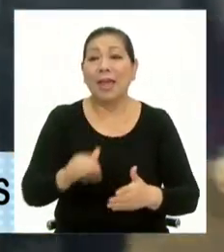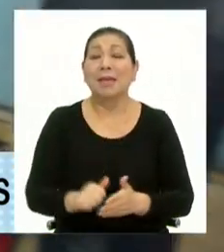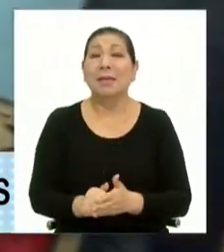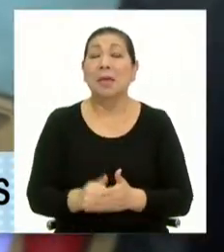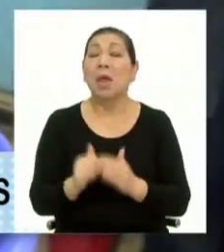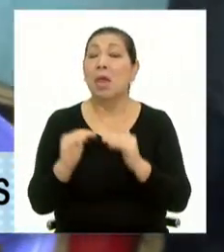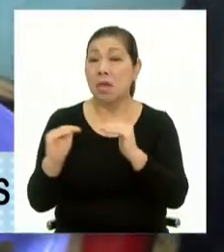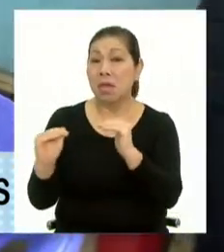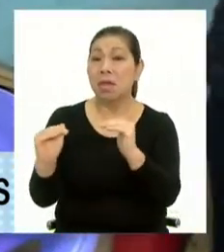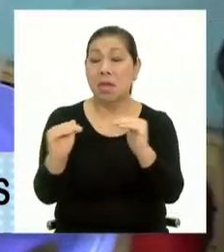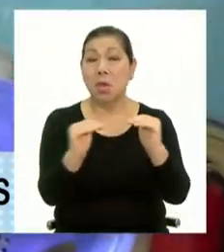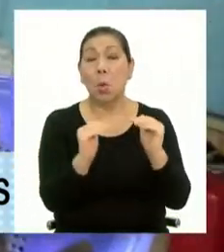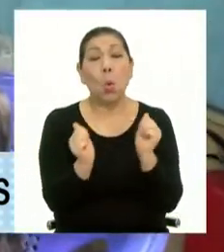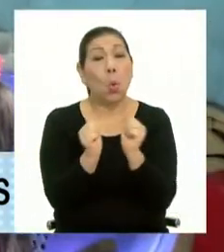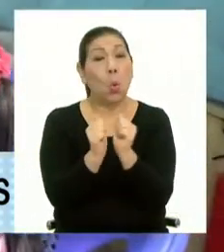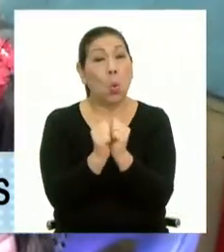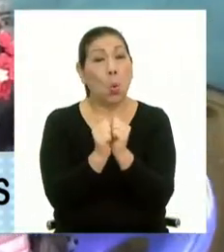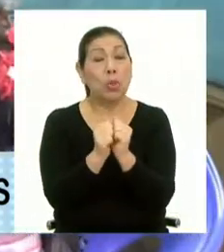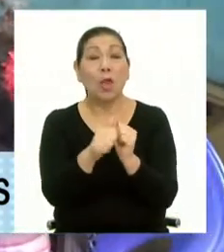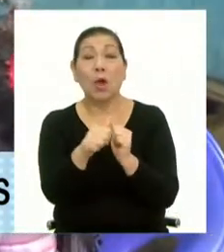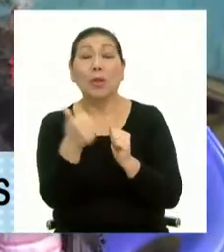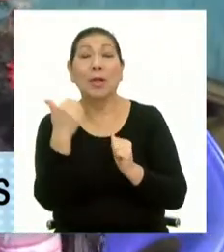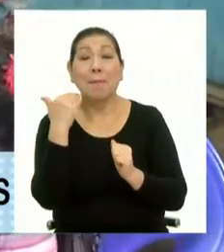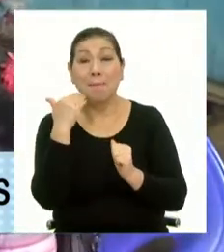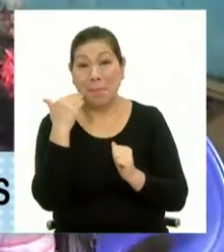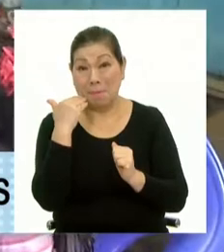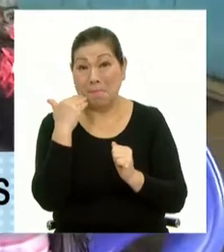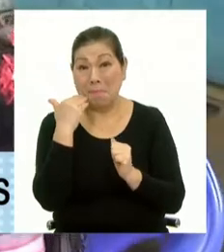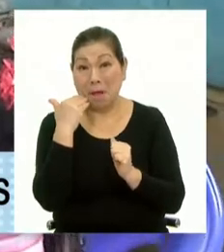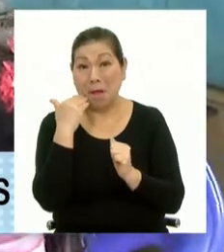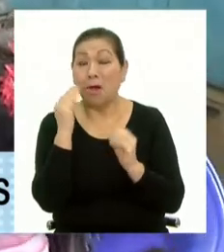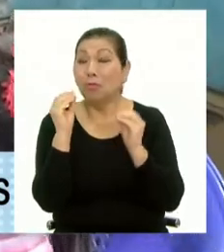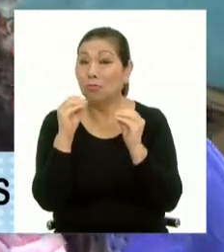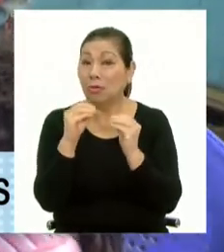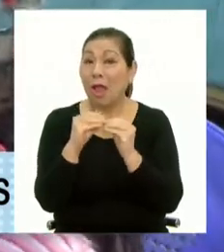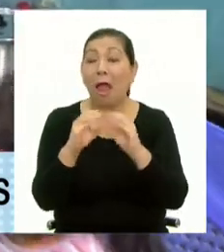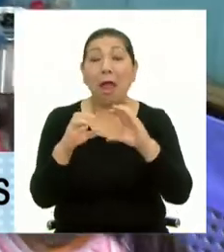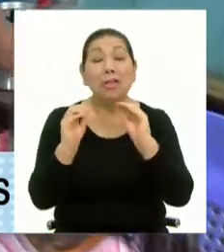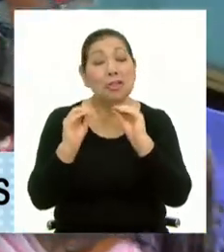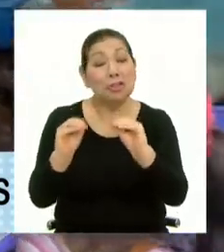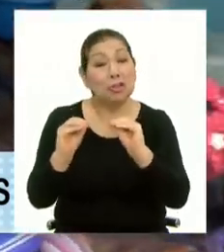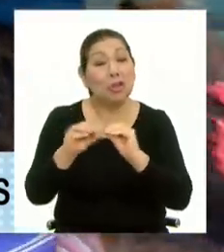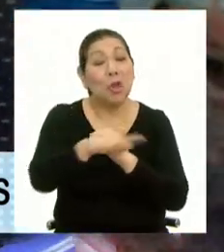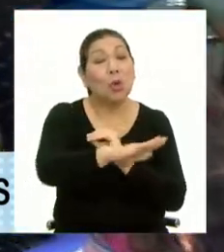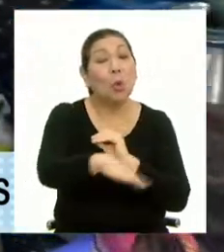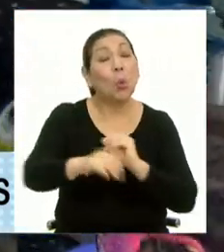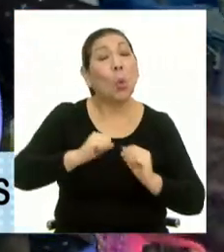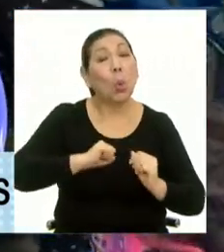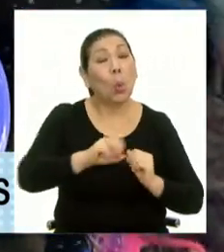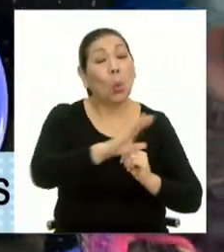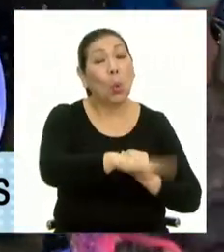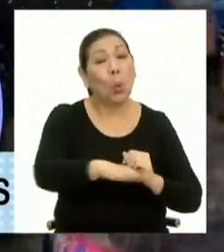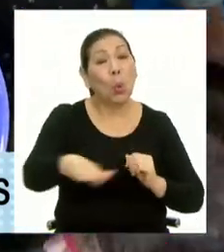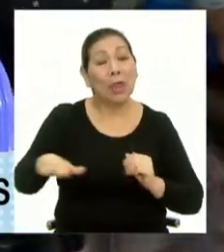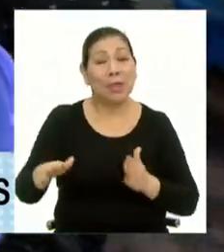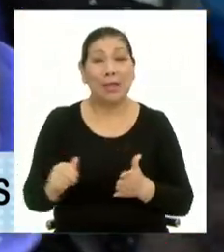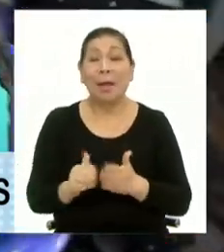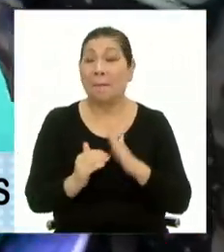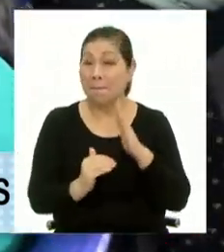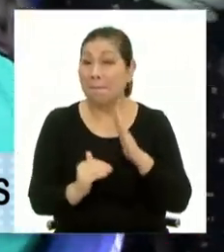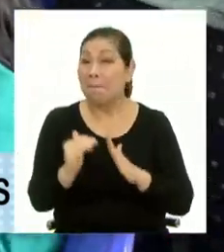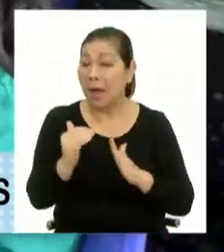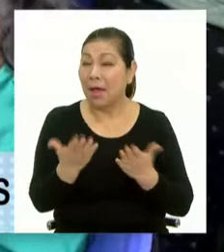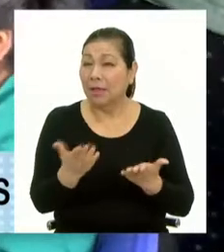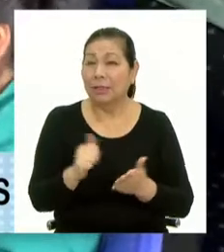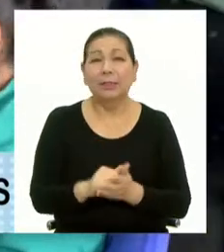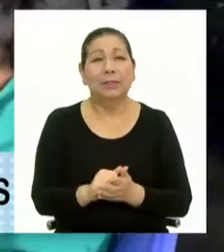en paralelo, junto con otras más, se ponen a hacer las clases aquí con sus niños, que la mayoría